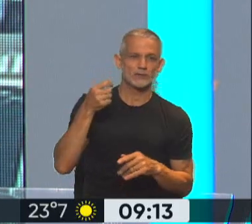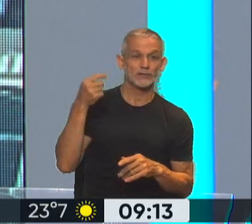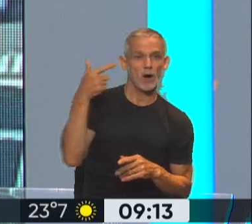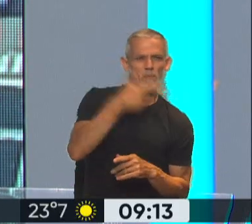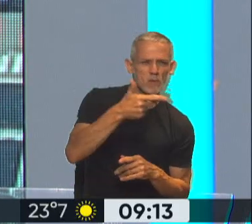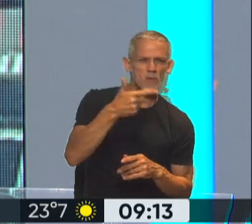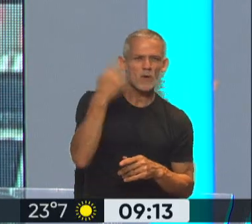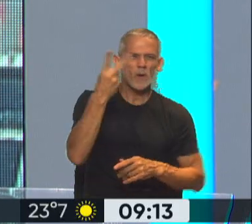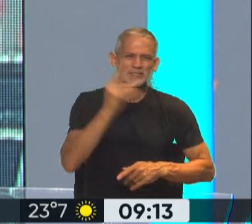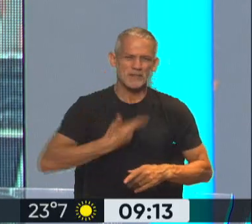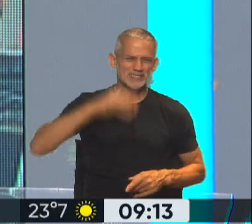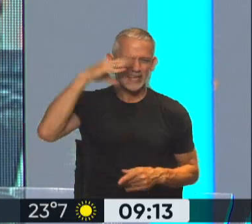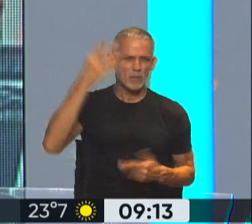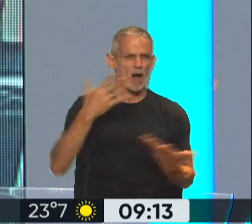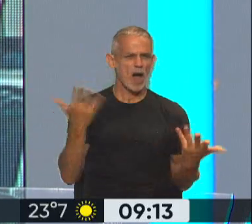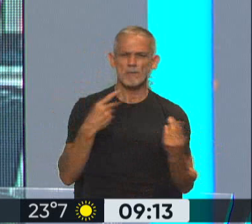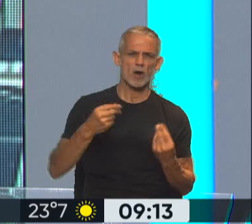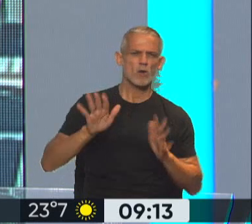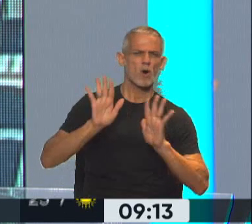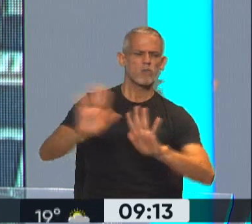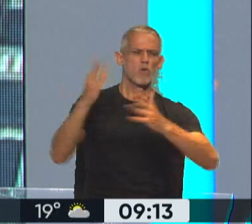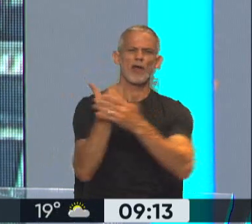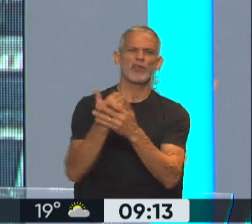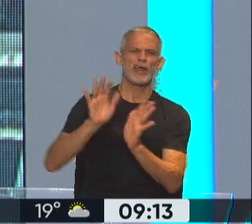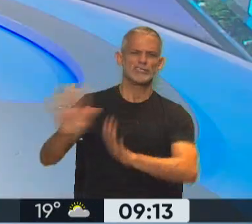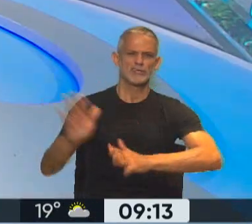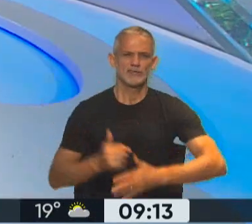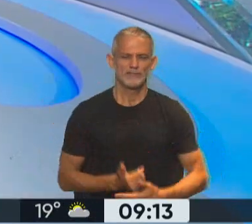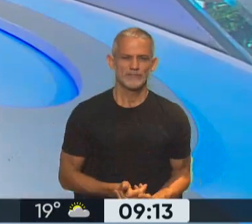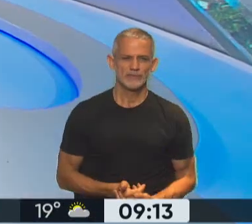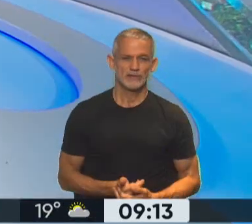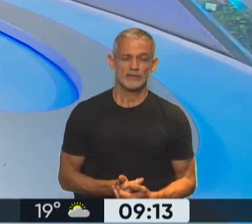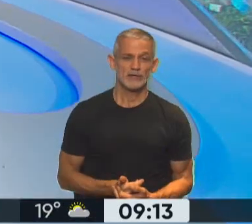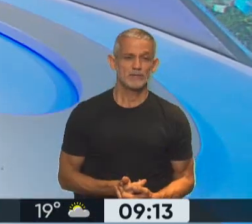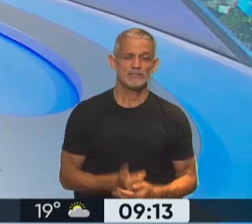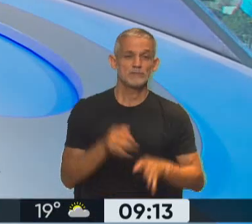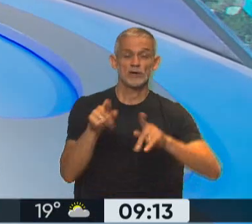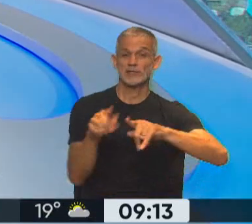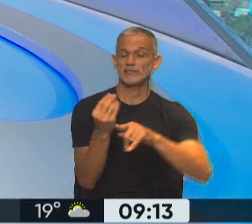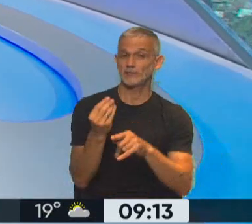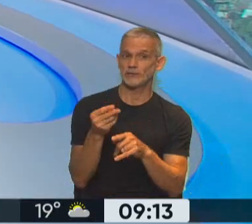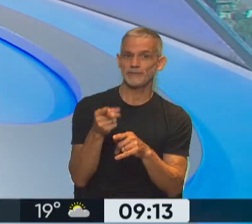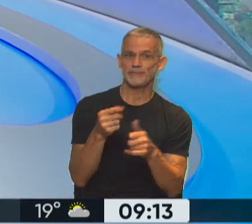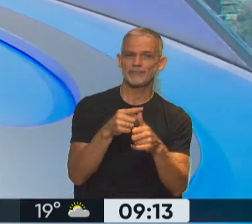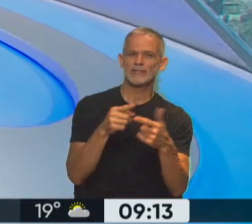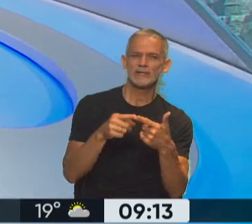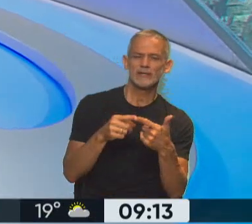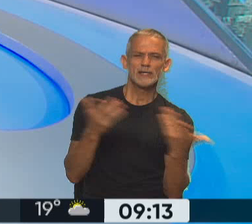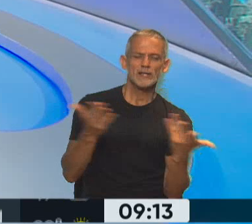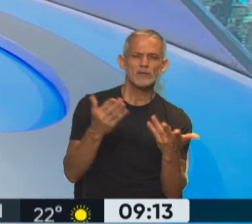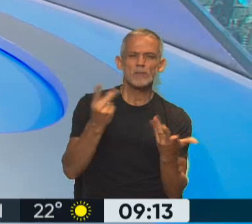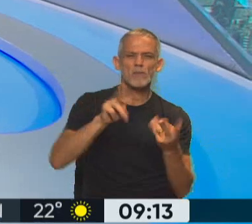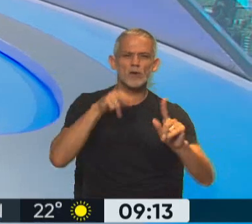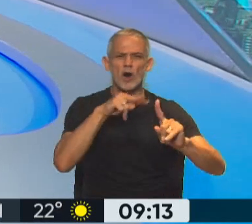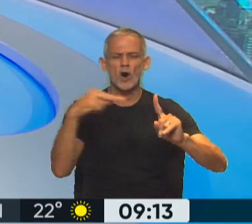y en la región se puede trabajar un freno para la extrema derecha que no es un dato menor es lo que lo que acabas de decir es realmente interesante también verlo desde ese punto